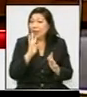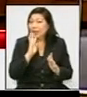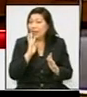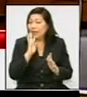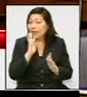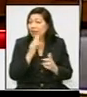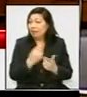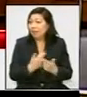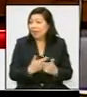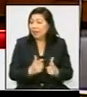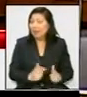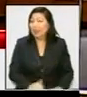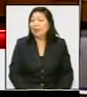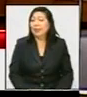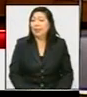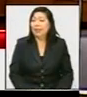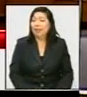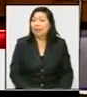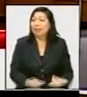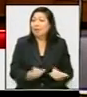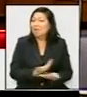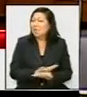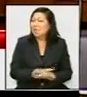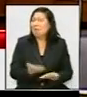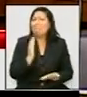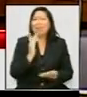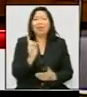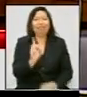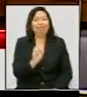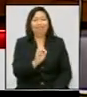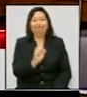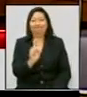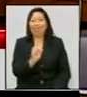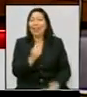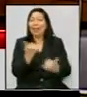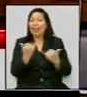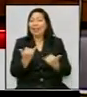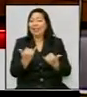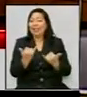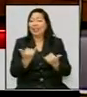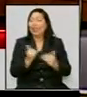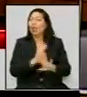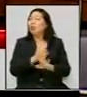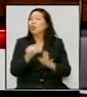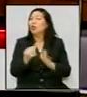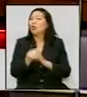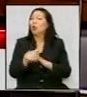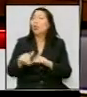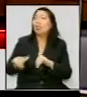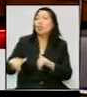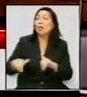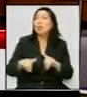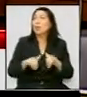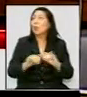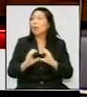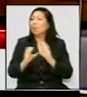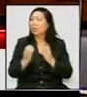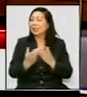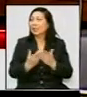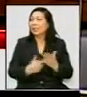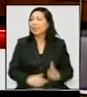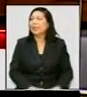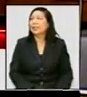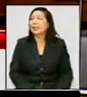y deliberante. Aquí no hay imposiciones. Aquí todos somos pares y el presidente del Congreso